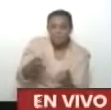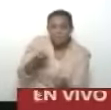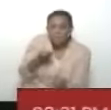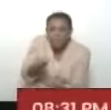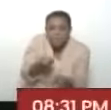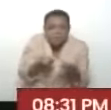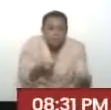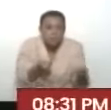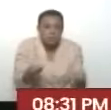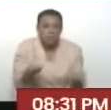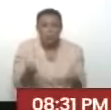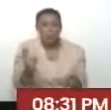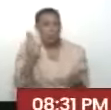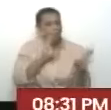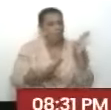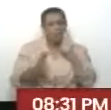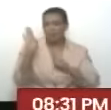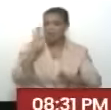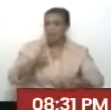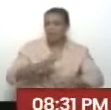a tratar de manchar